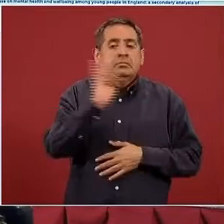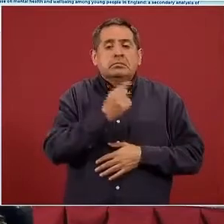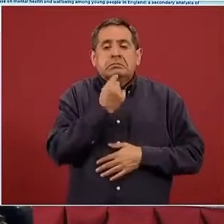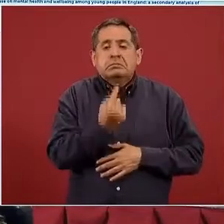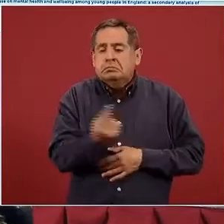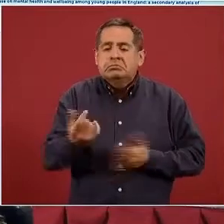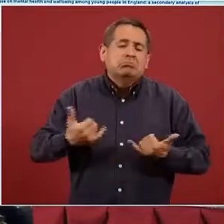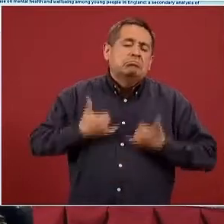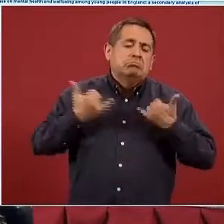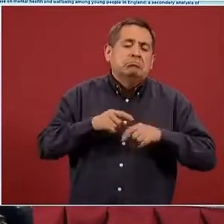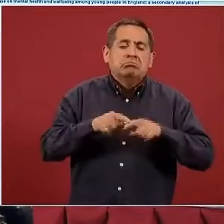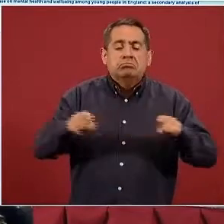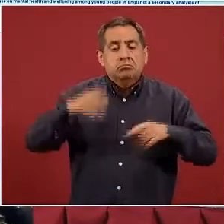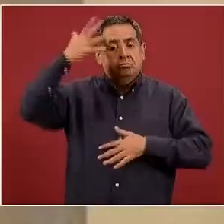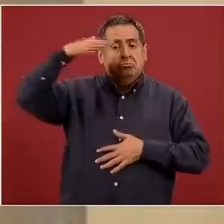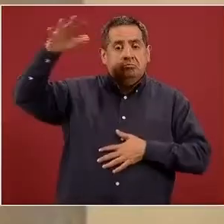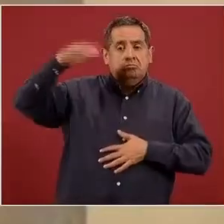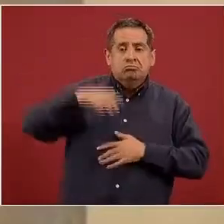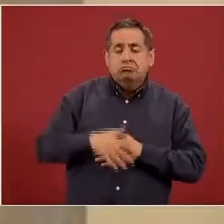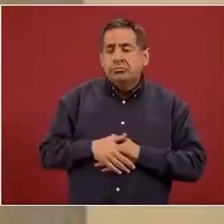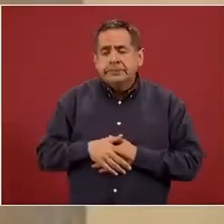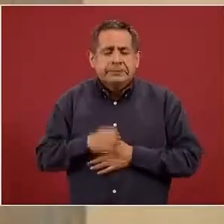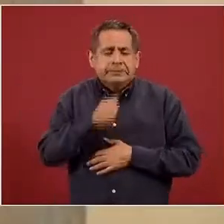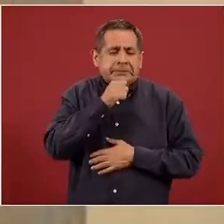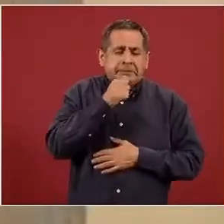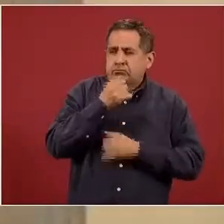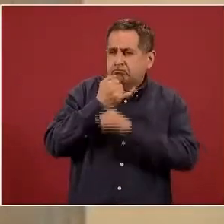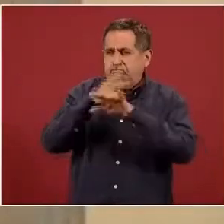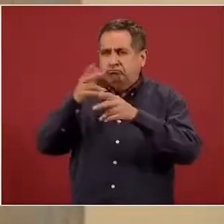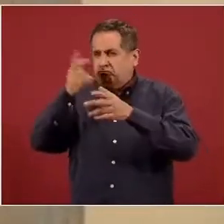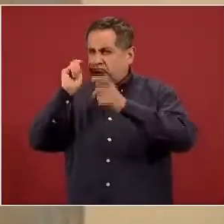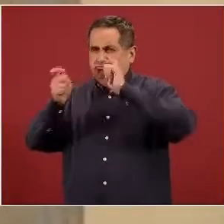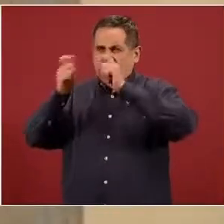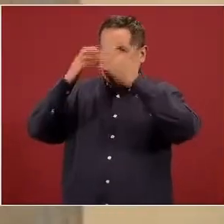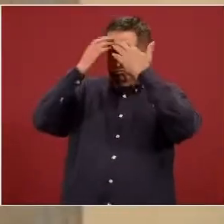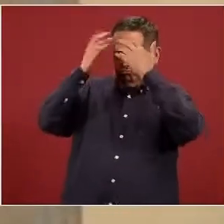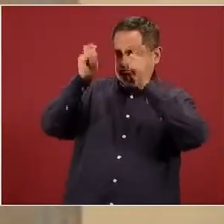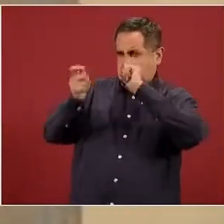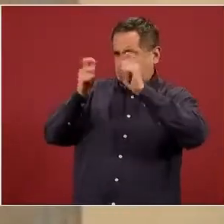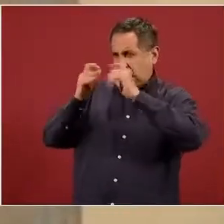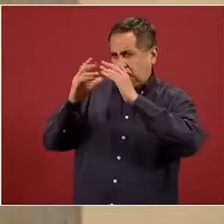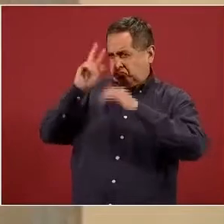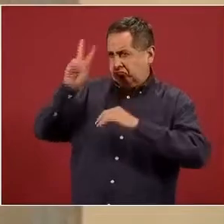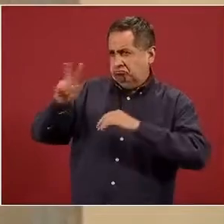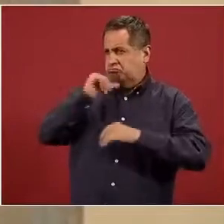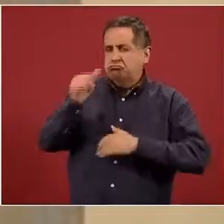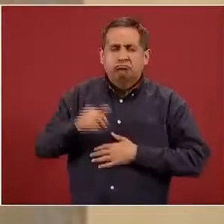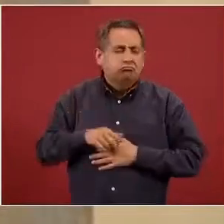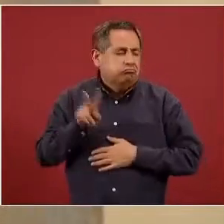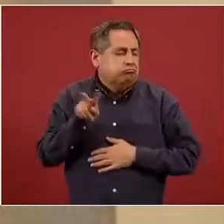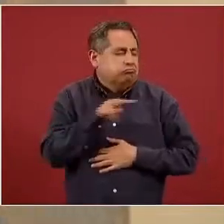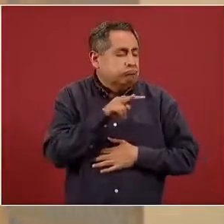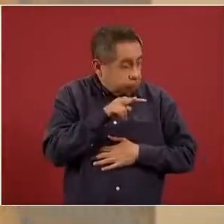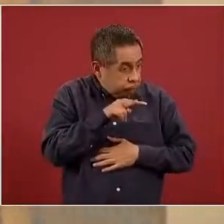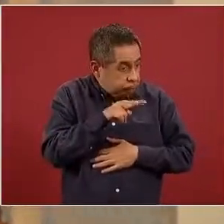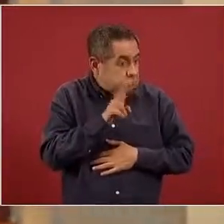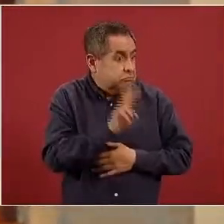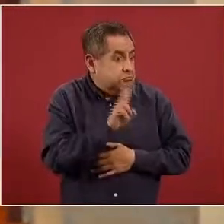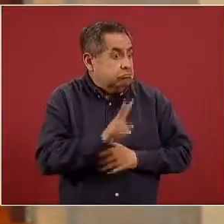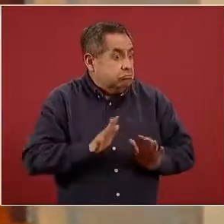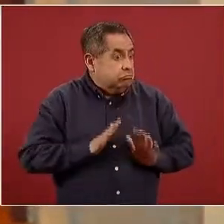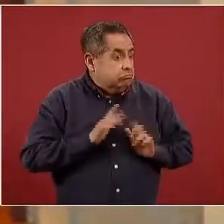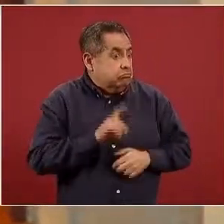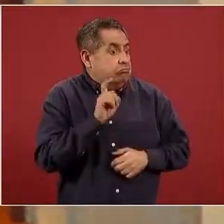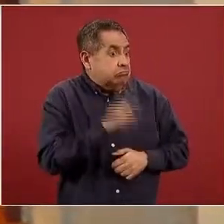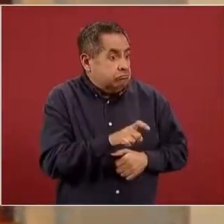un adolescente o hasta un adulto que no tiene la suficiente información veraz, real, ¿qué es lo que va a hacer? Va a creer a través de